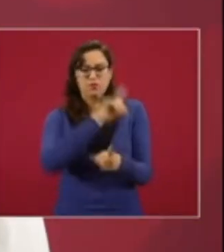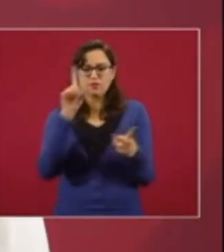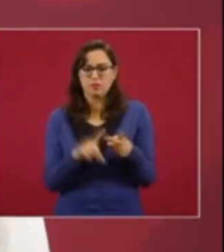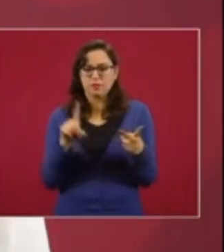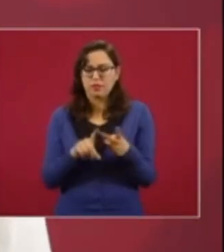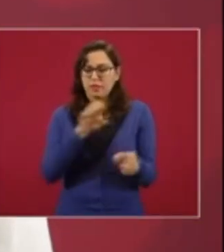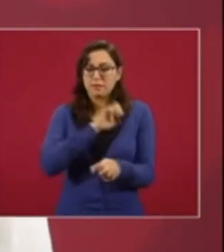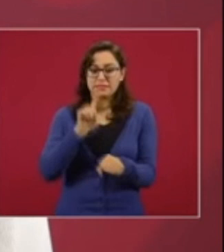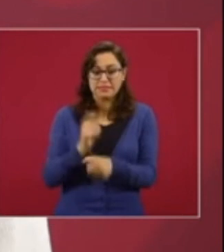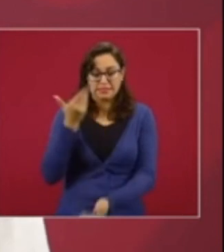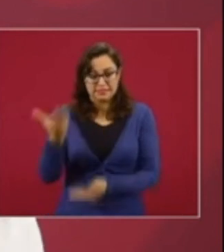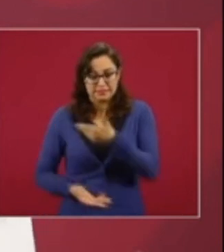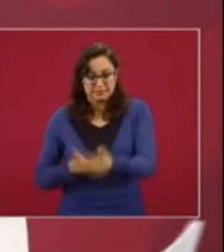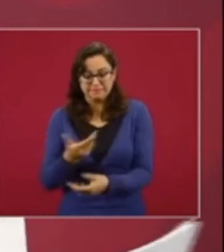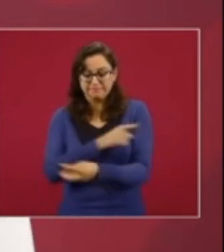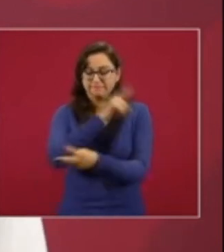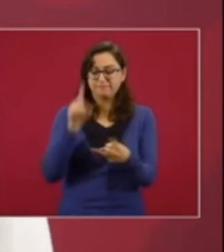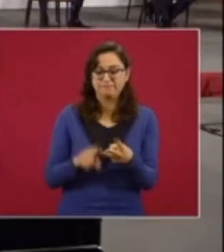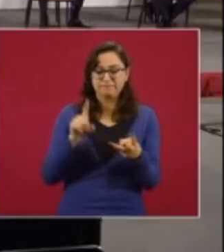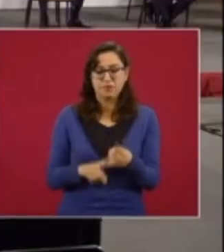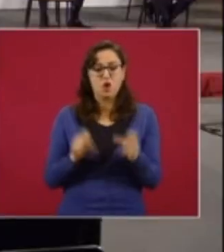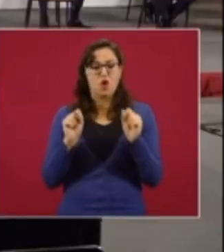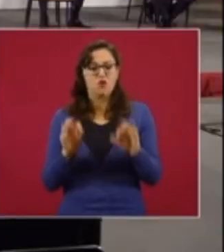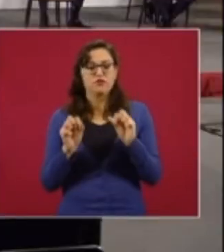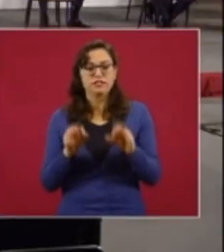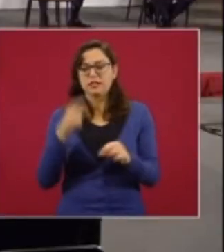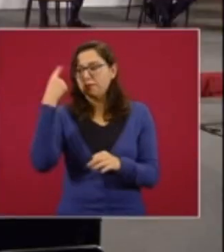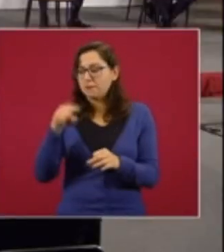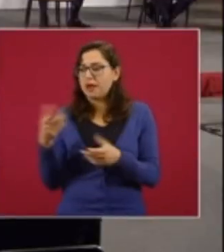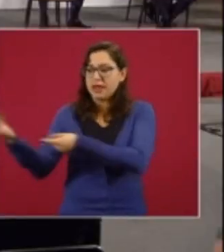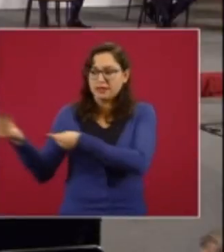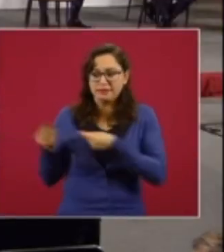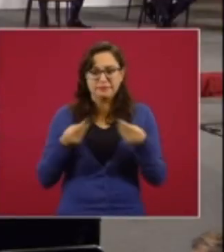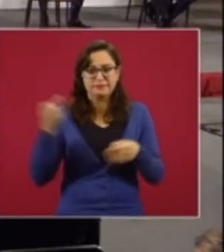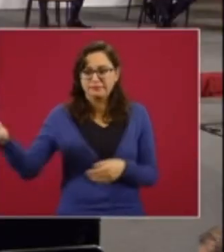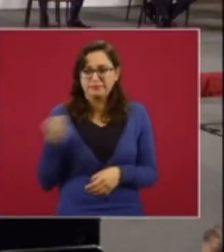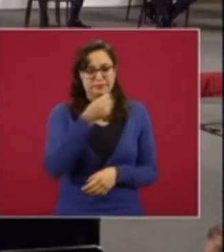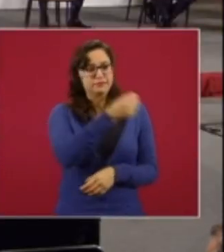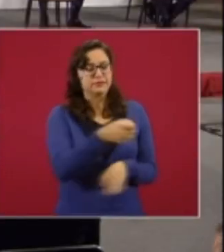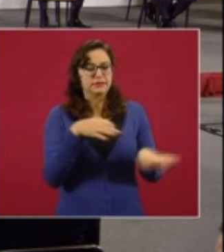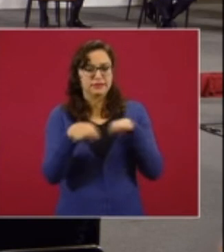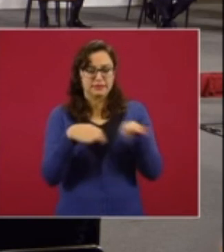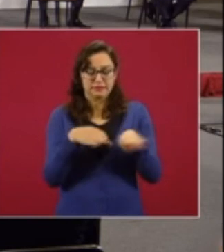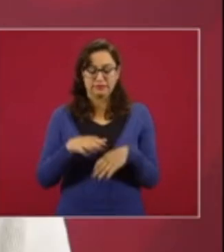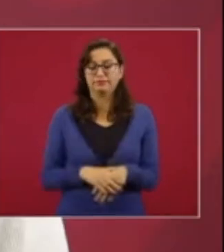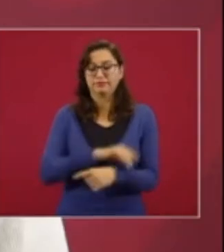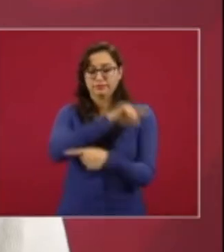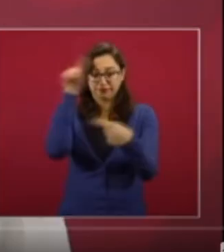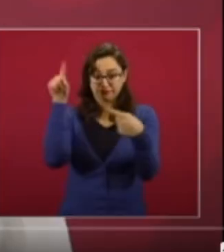las agencias de colocación adelante en el primer caso se prohíbe la